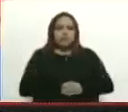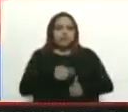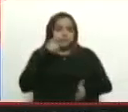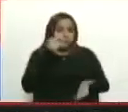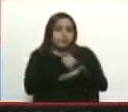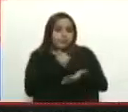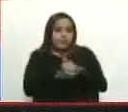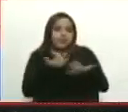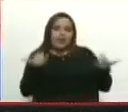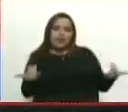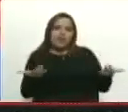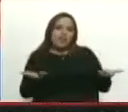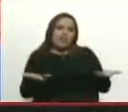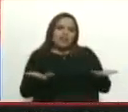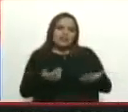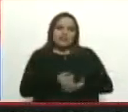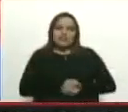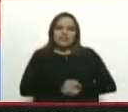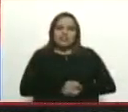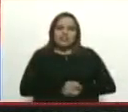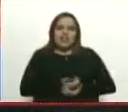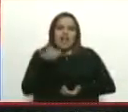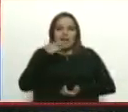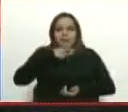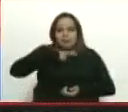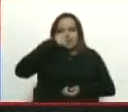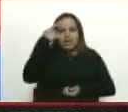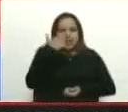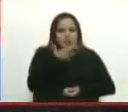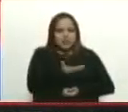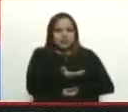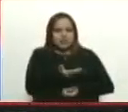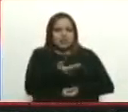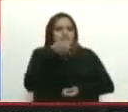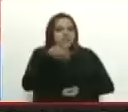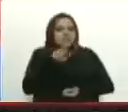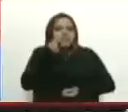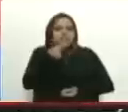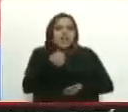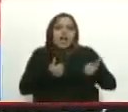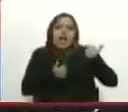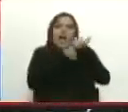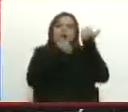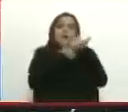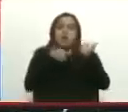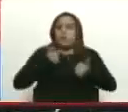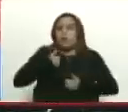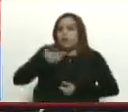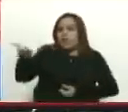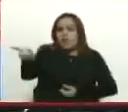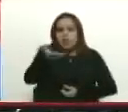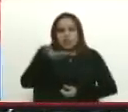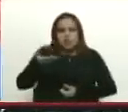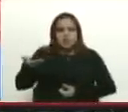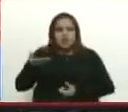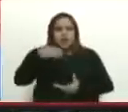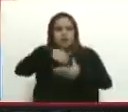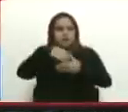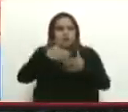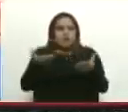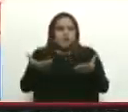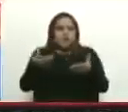una raya, pero una grandísima raya, decir que apoyan a cualquiera de ellos en los sectores